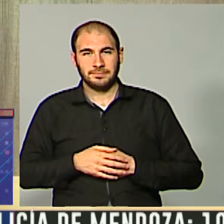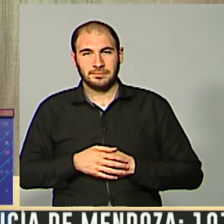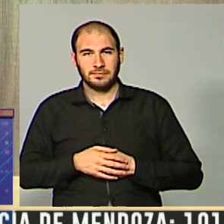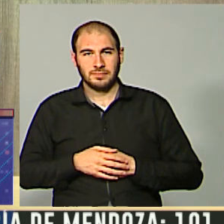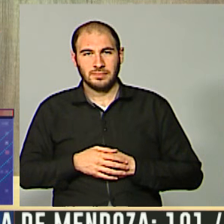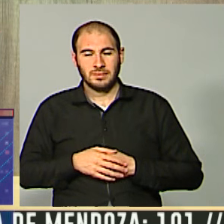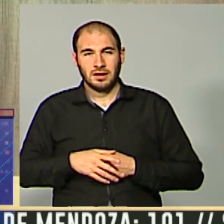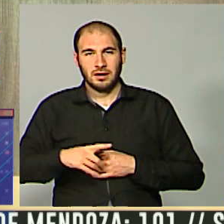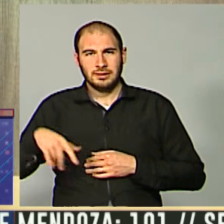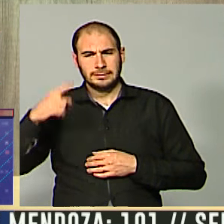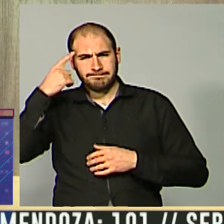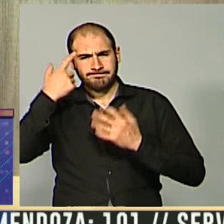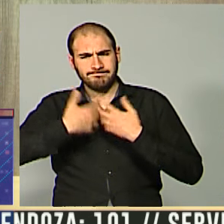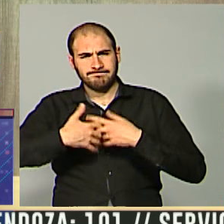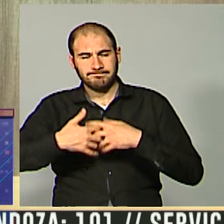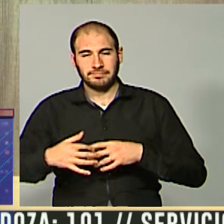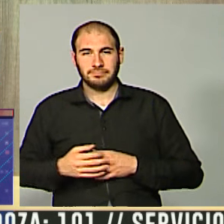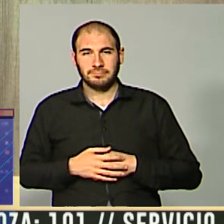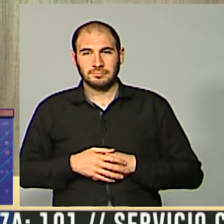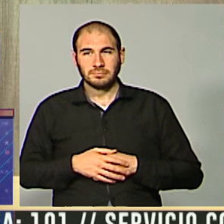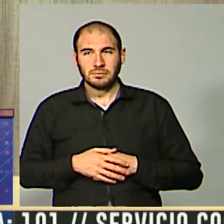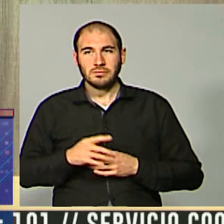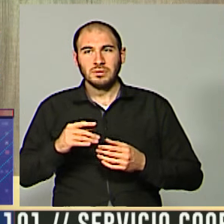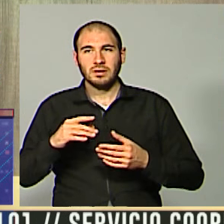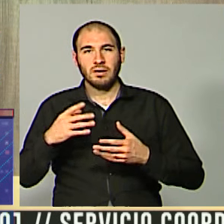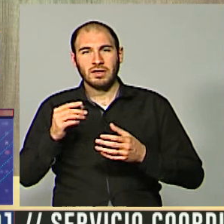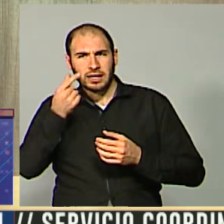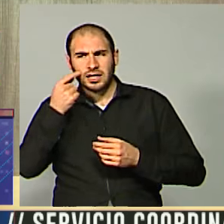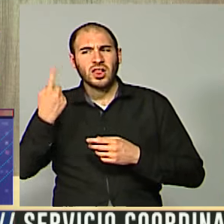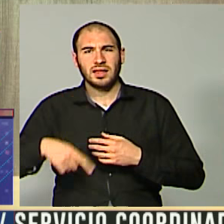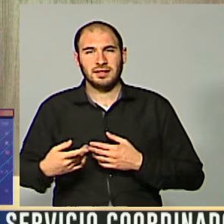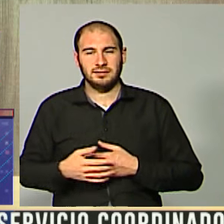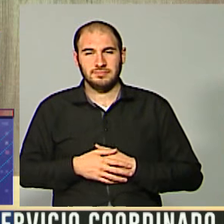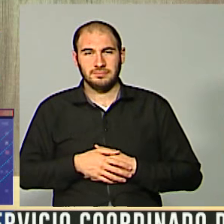pueda irse pensando de qué fue testigo.